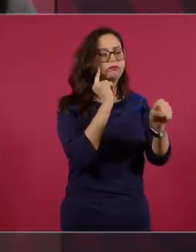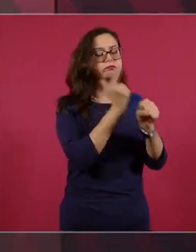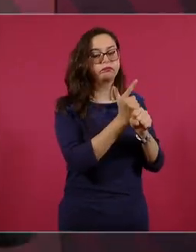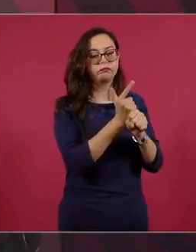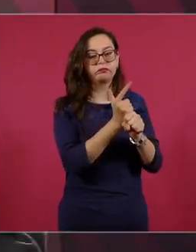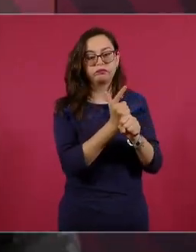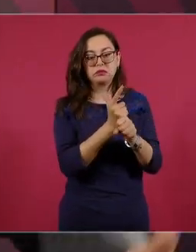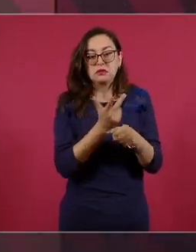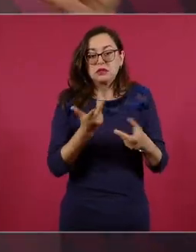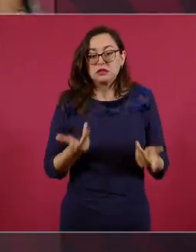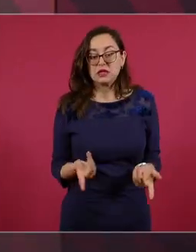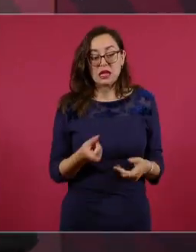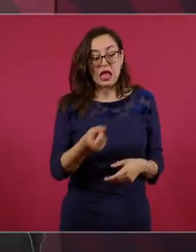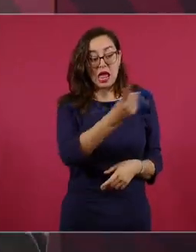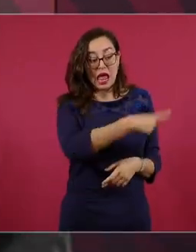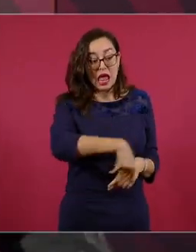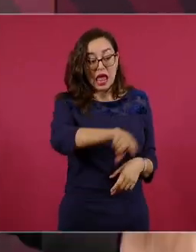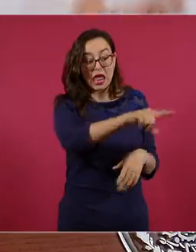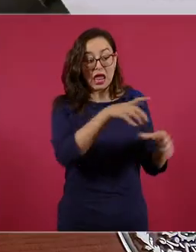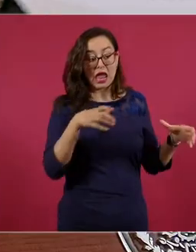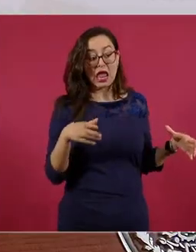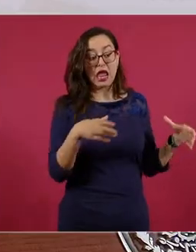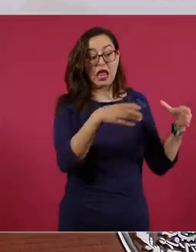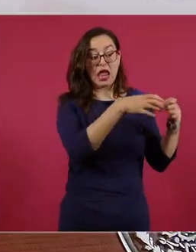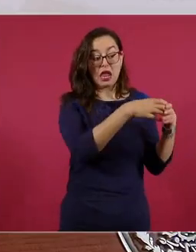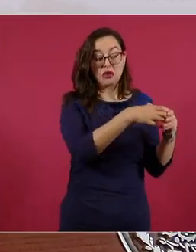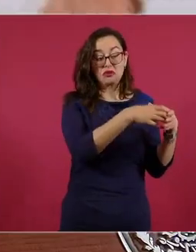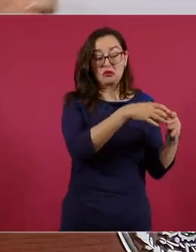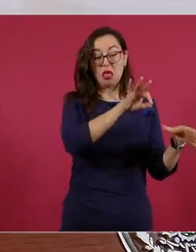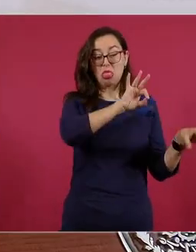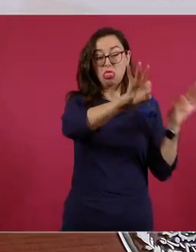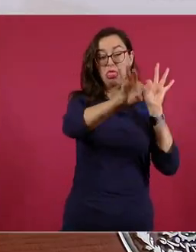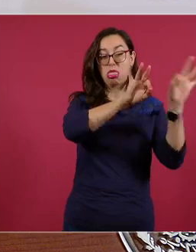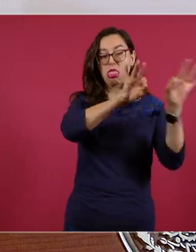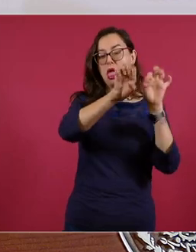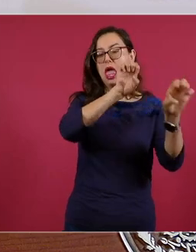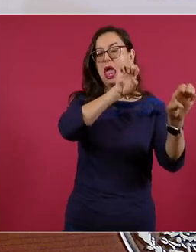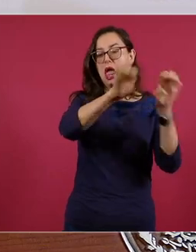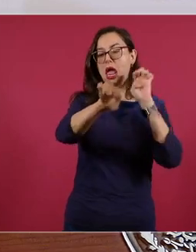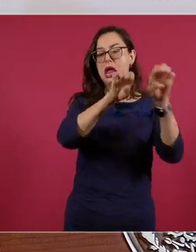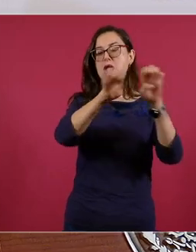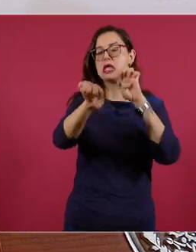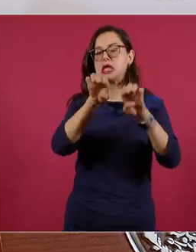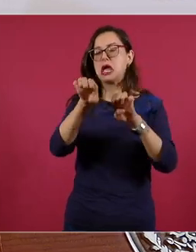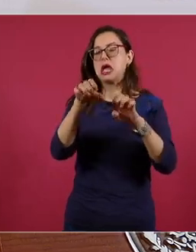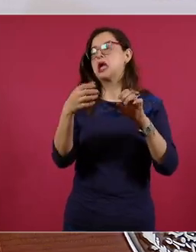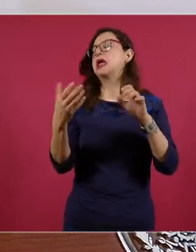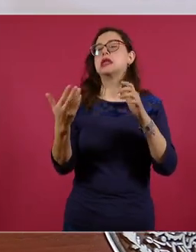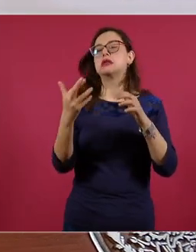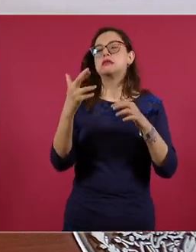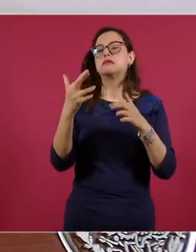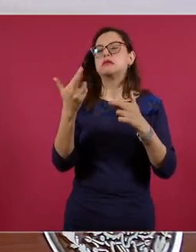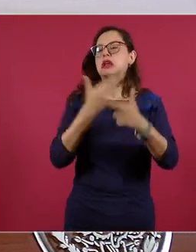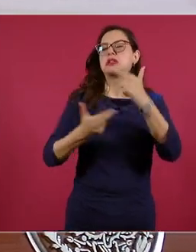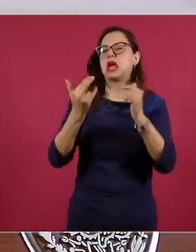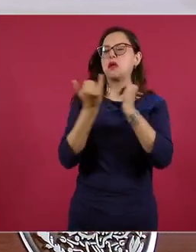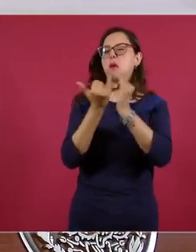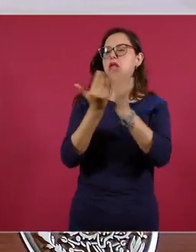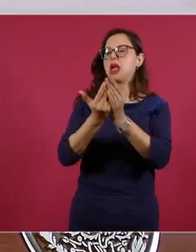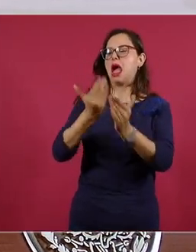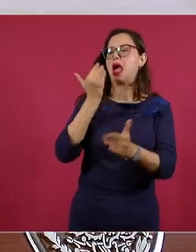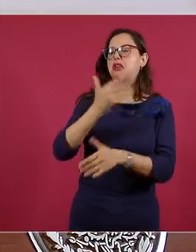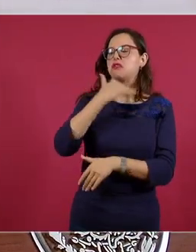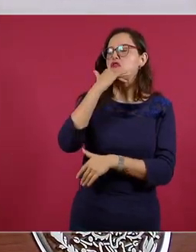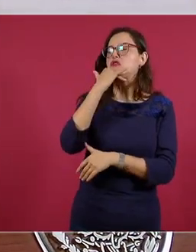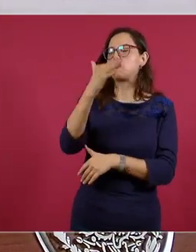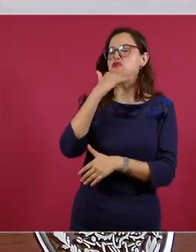van a regresar los viejos tiempos de la corrupción, ya el pueblo no va a aceptar